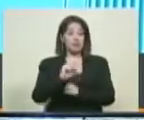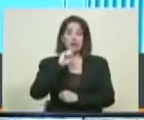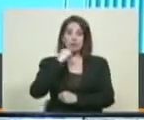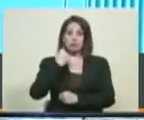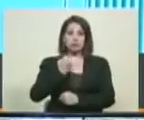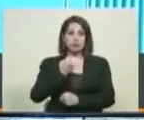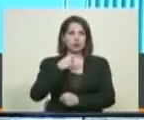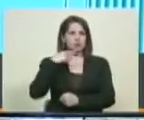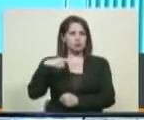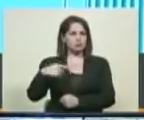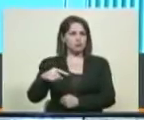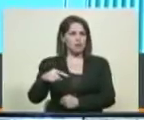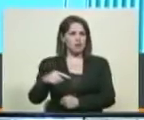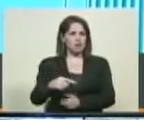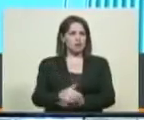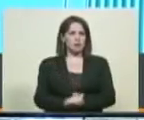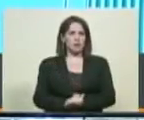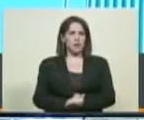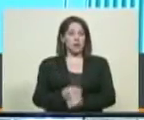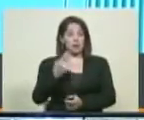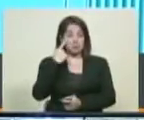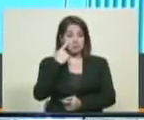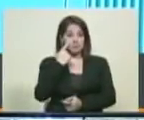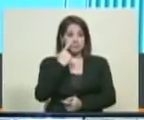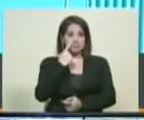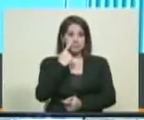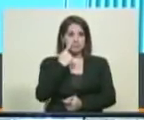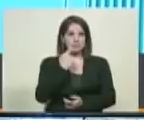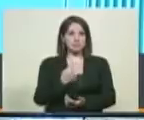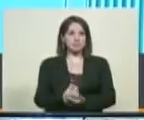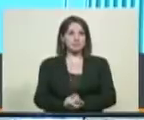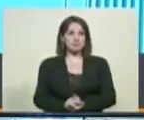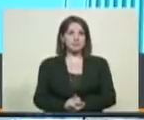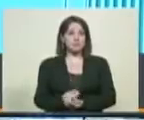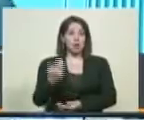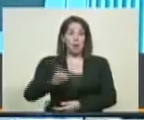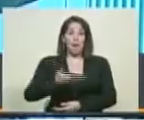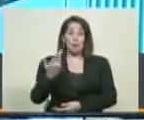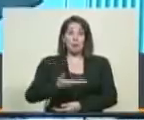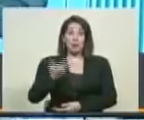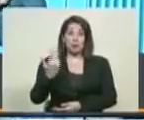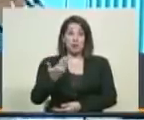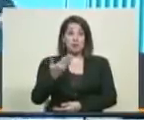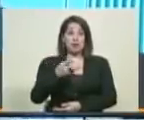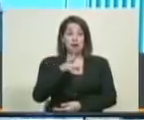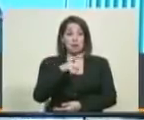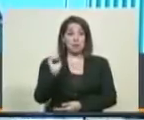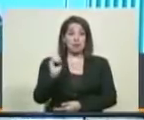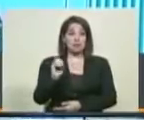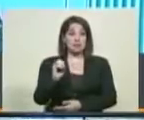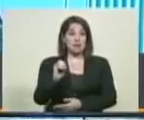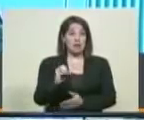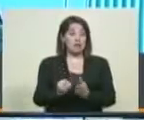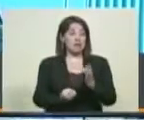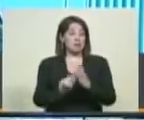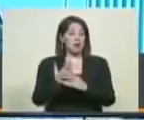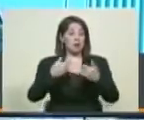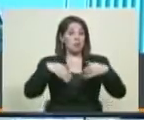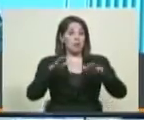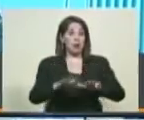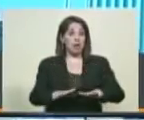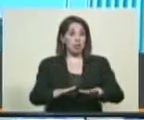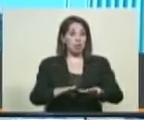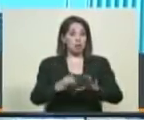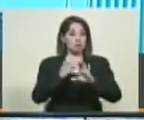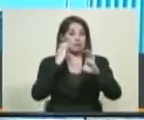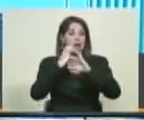camaradoska, fíjense ustedes, es muy importante, el 20 de mayo nos hicieron un paro de transporte nacional,